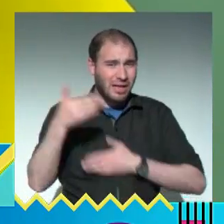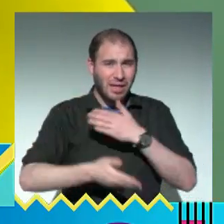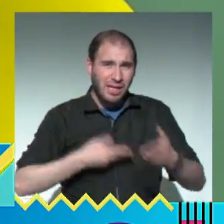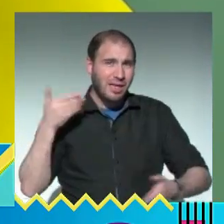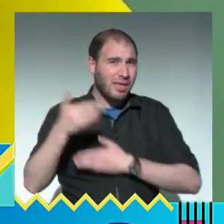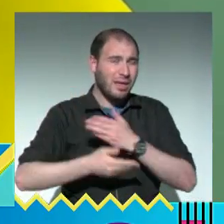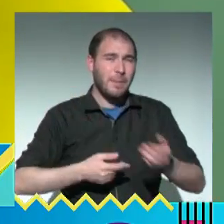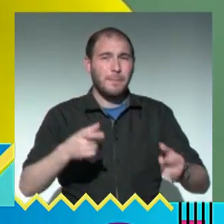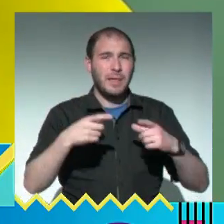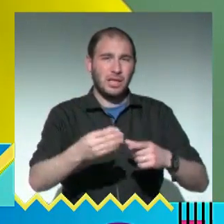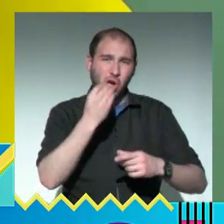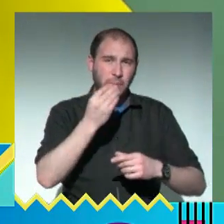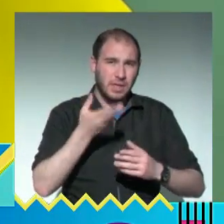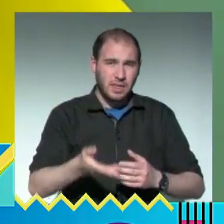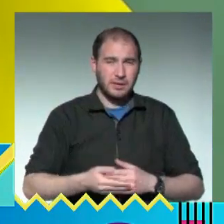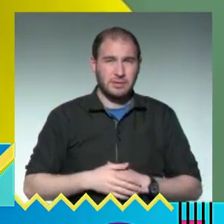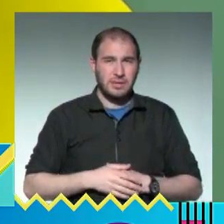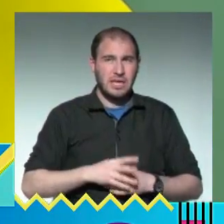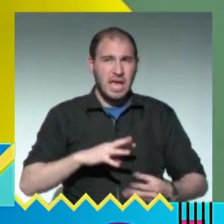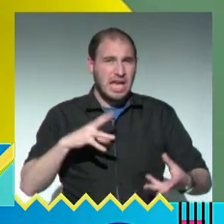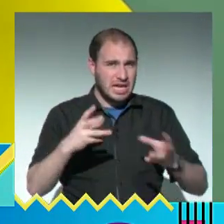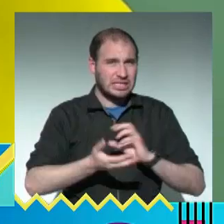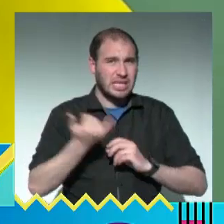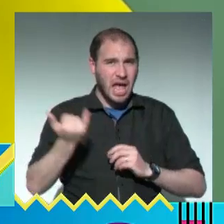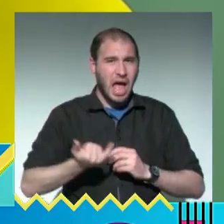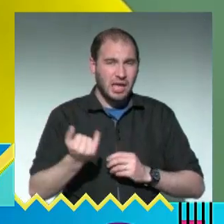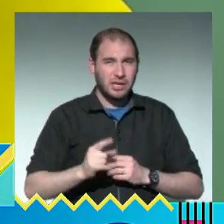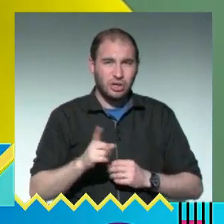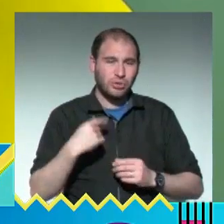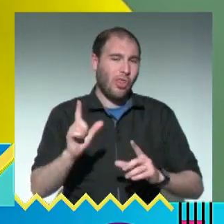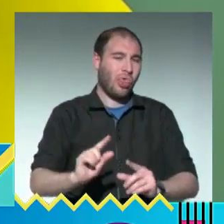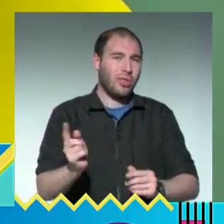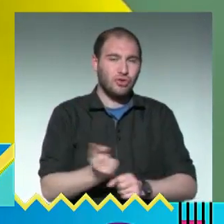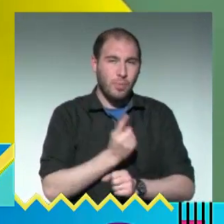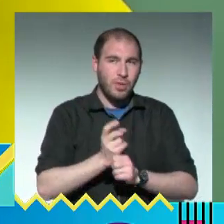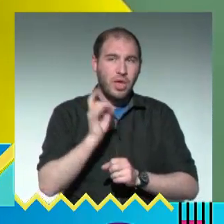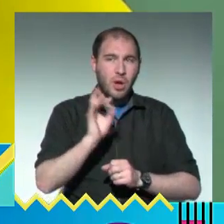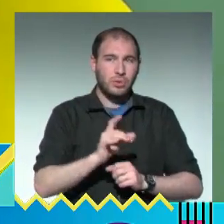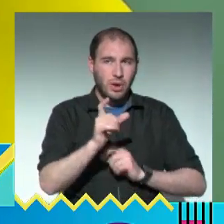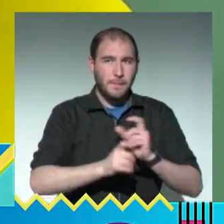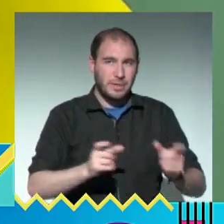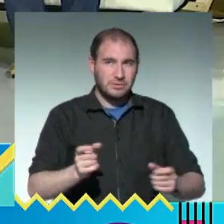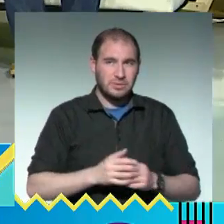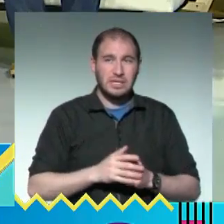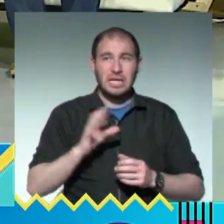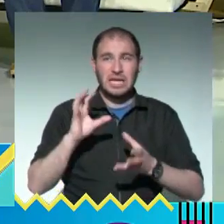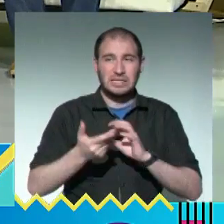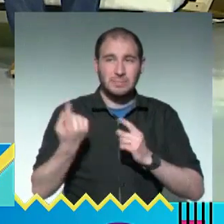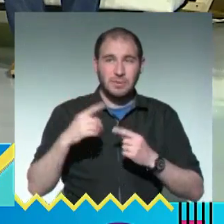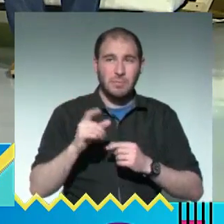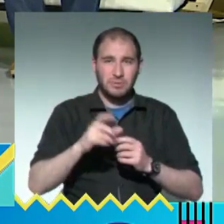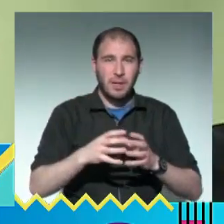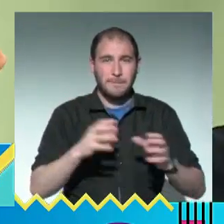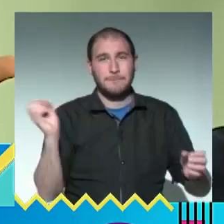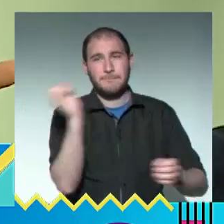que va por un plato de comida. Entonces, la crisis está y no podemos subestimar solamente a la gente que la carrea. Nadie niega la crisis, pero esa gente no va a tirar